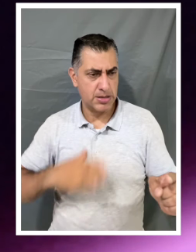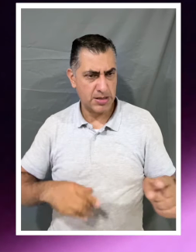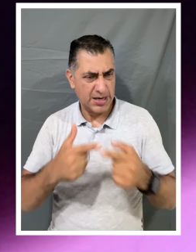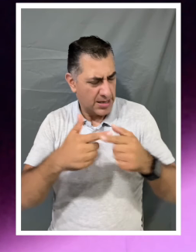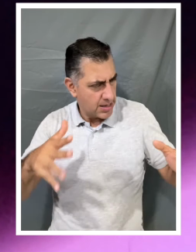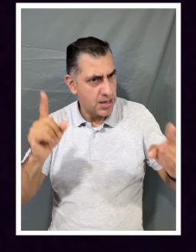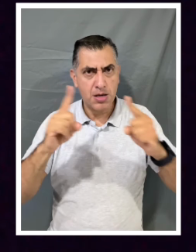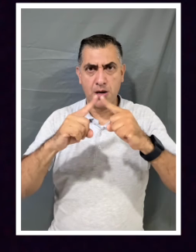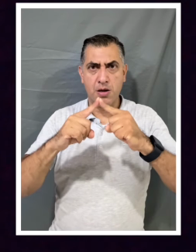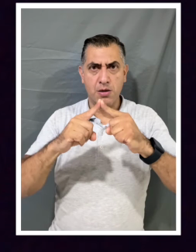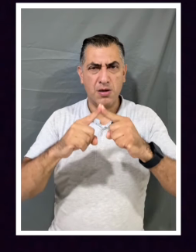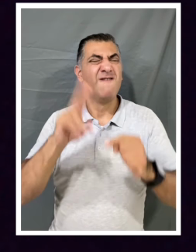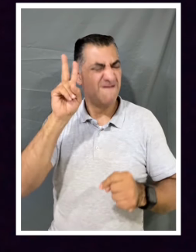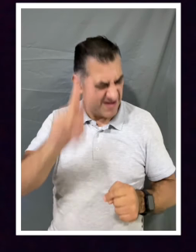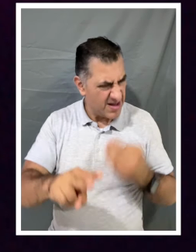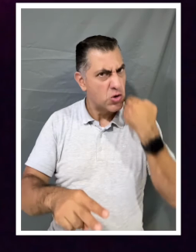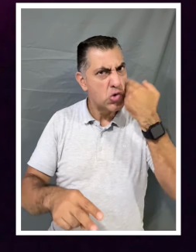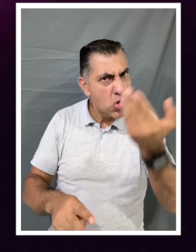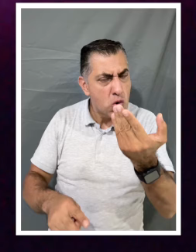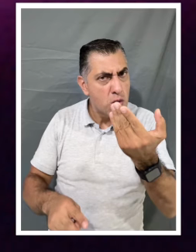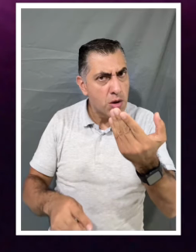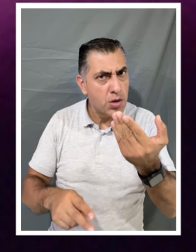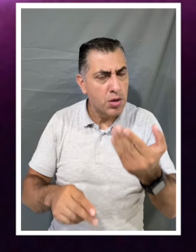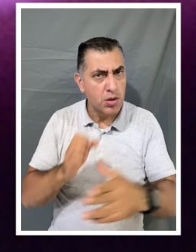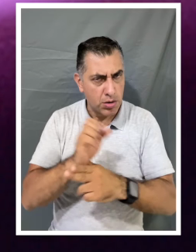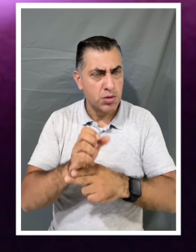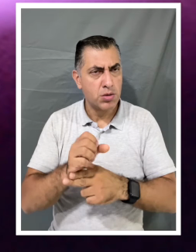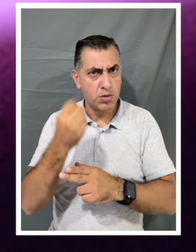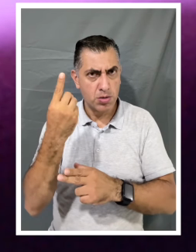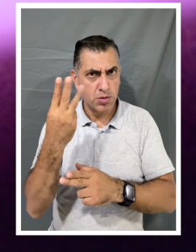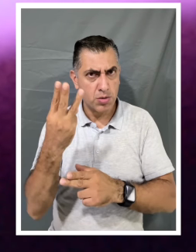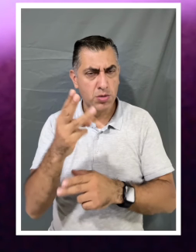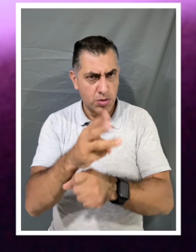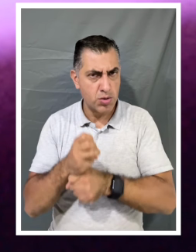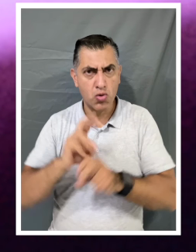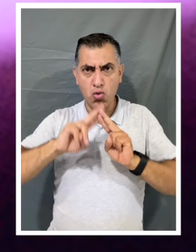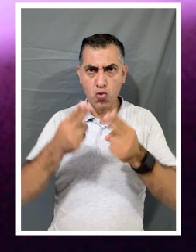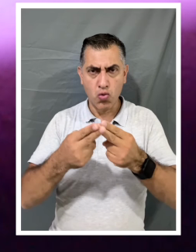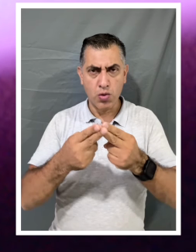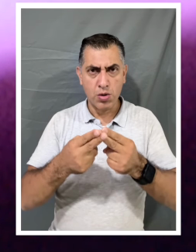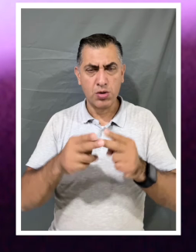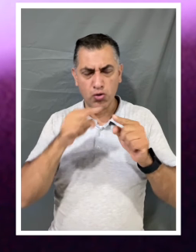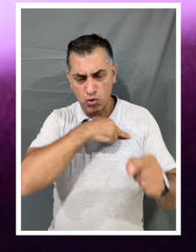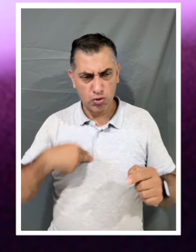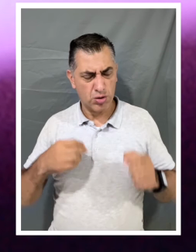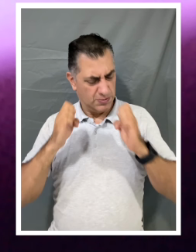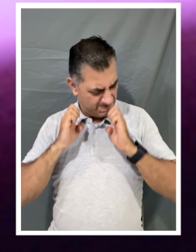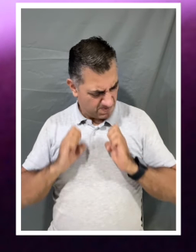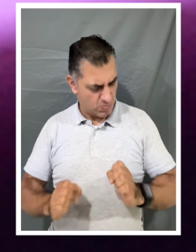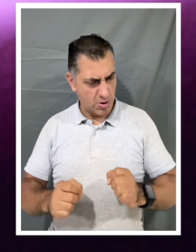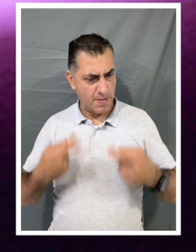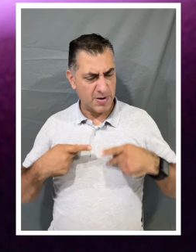una gran iglesia realmente lo deseas yo te tengo tres retos unidad que seamos